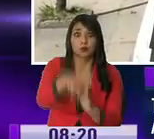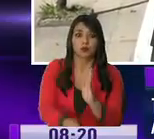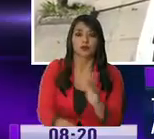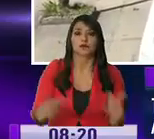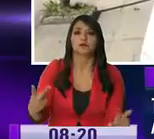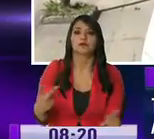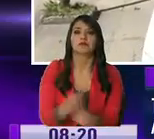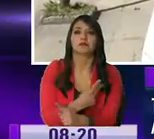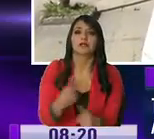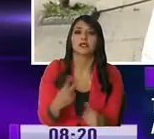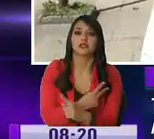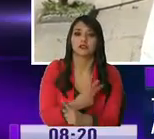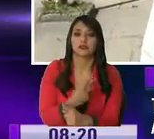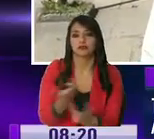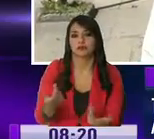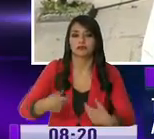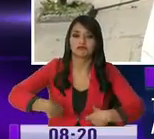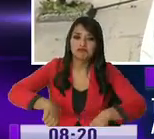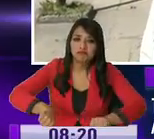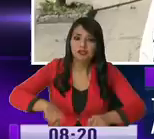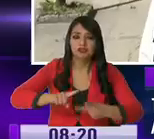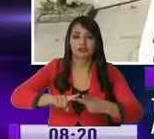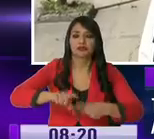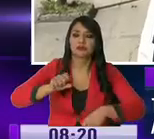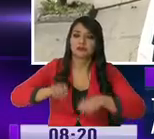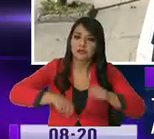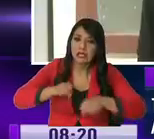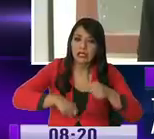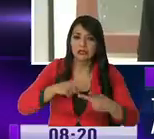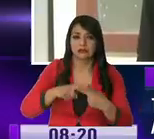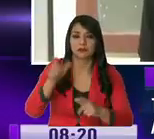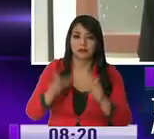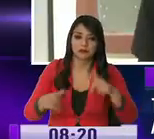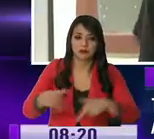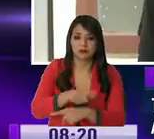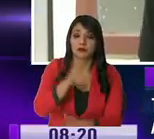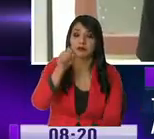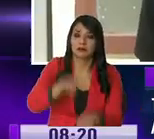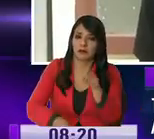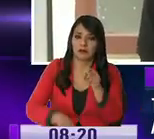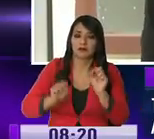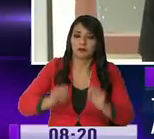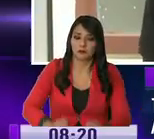una trampa para los ciclistas, para los peatones y también daño de los autos pequeños.